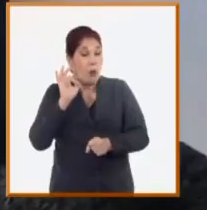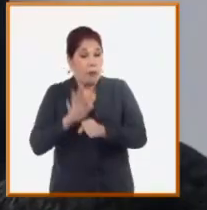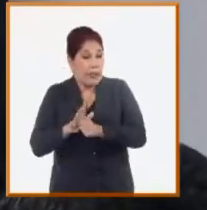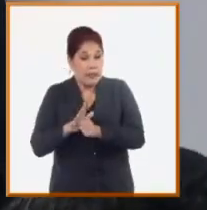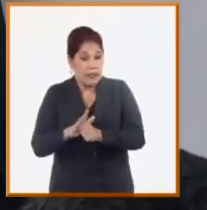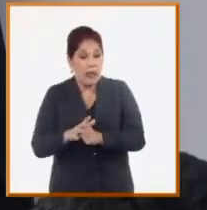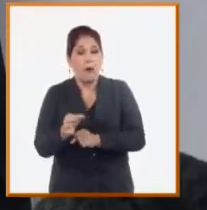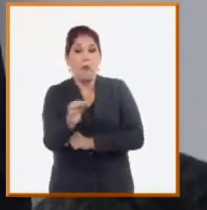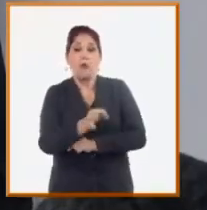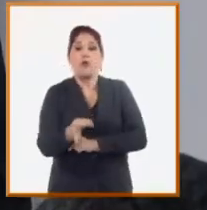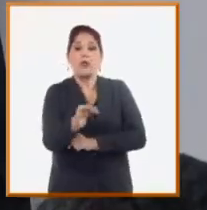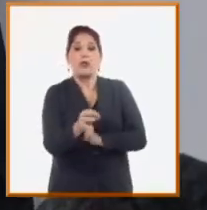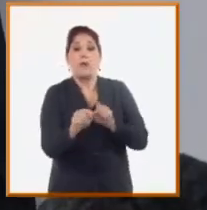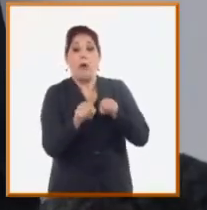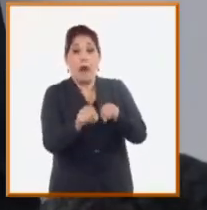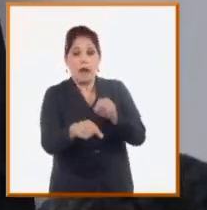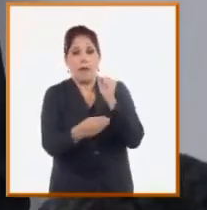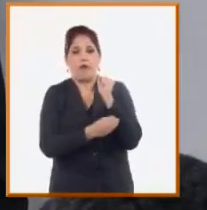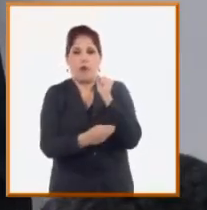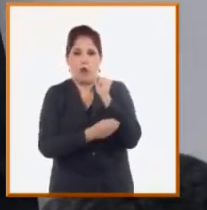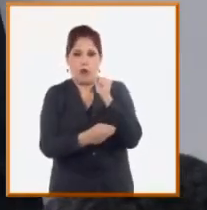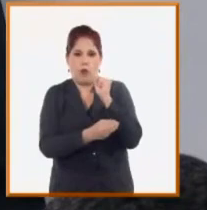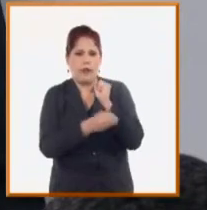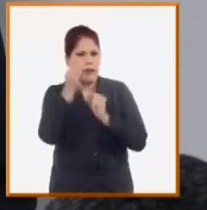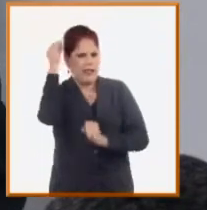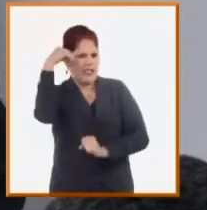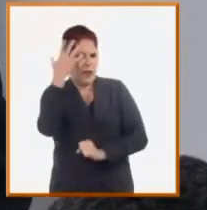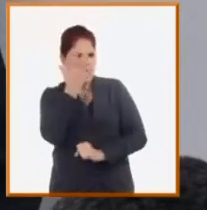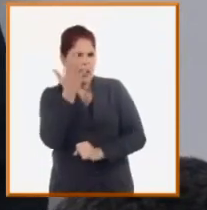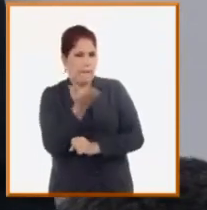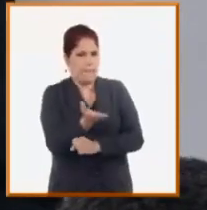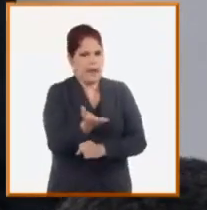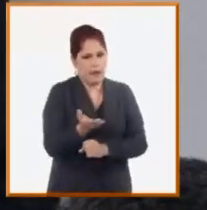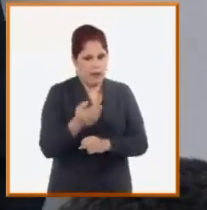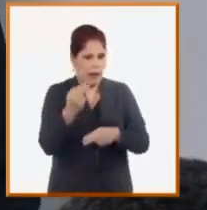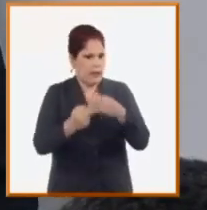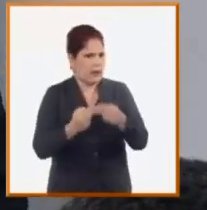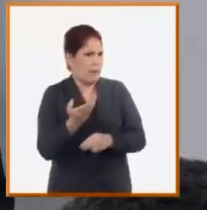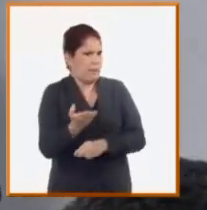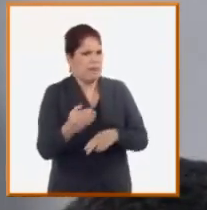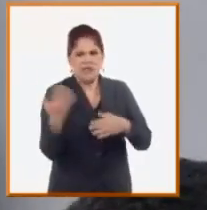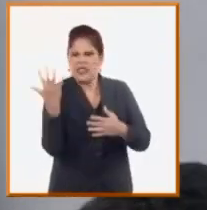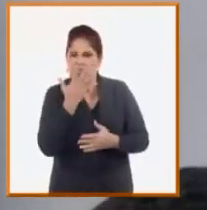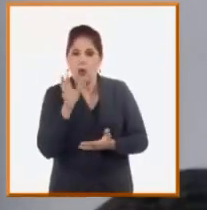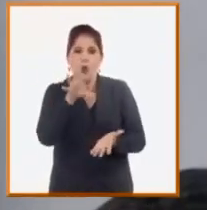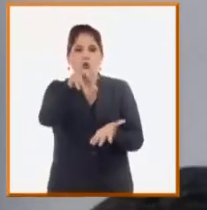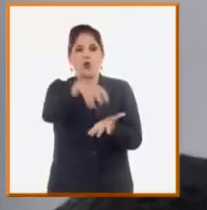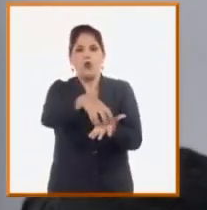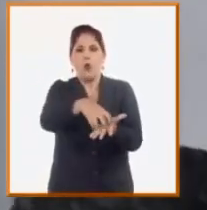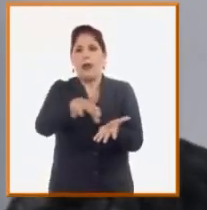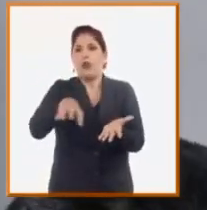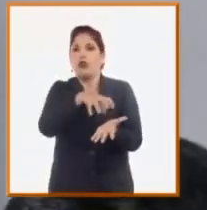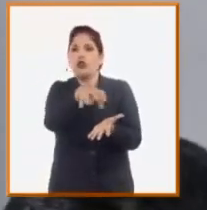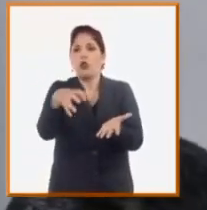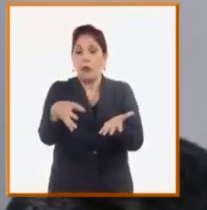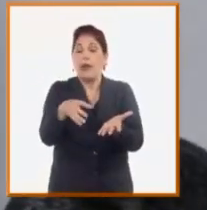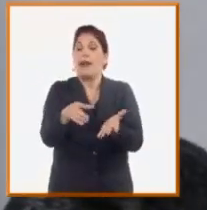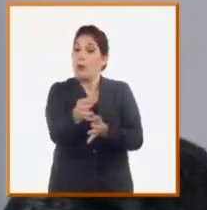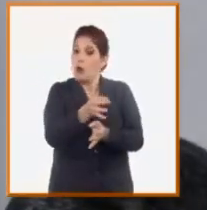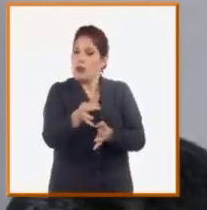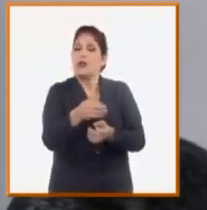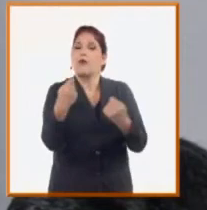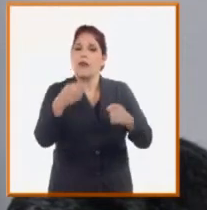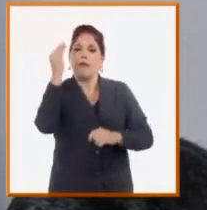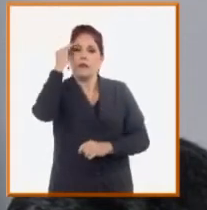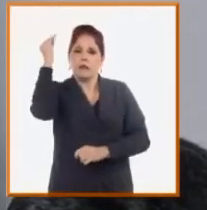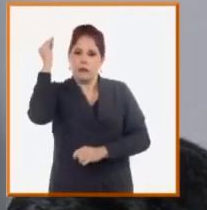momento los municipios tengan una idea de quién lo está pidiendo, qué es lo que se está pidiendo, en qué local esto se va a